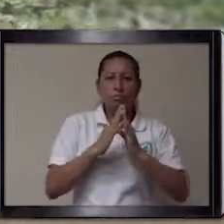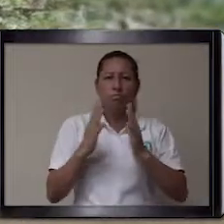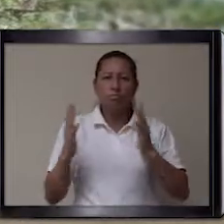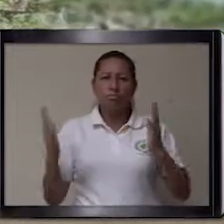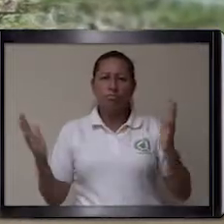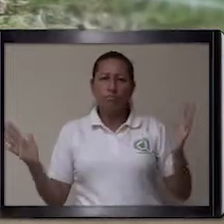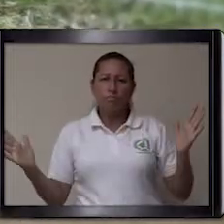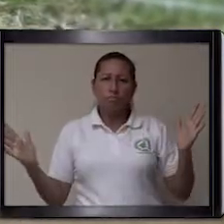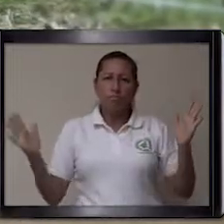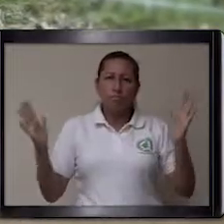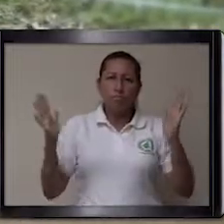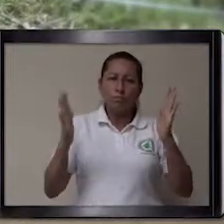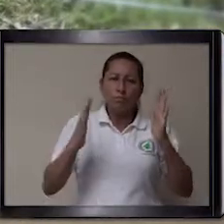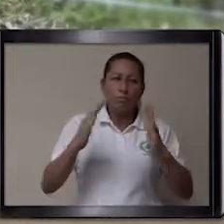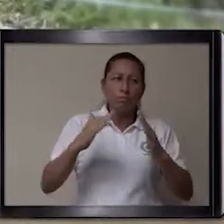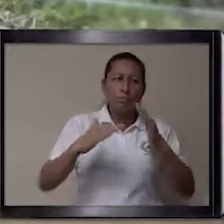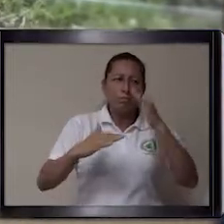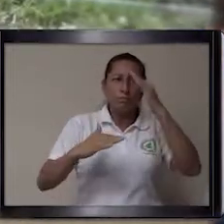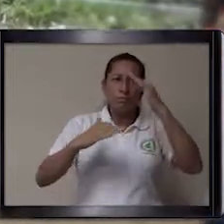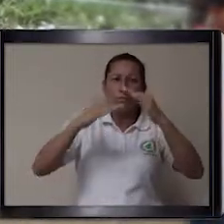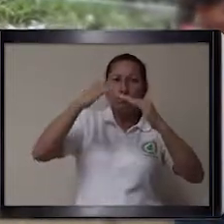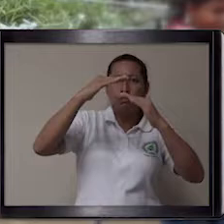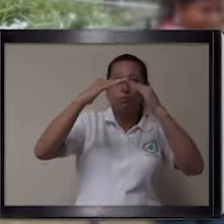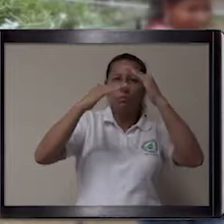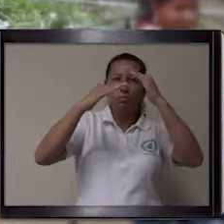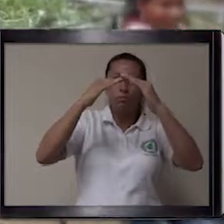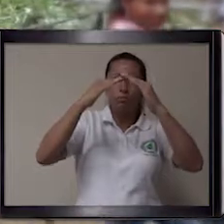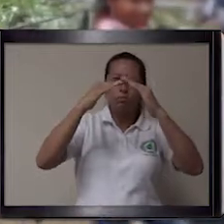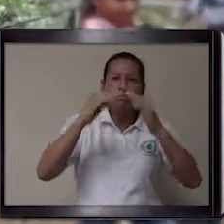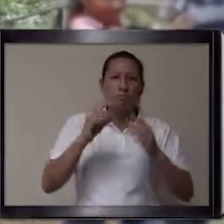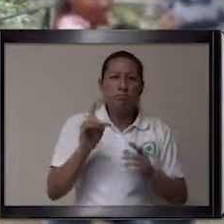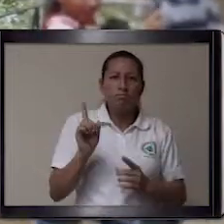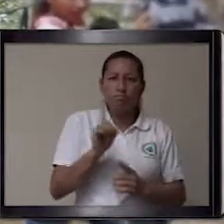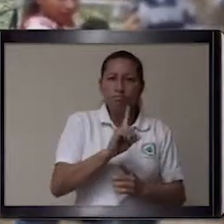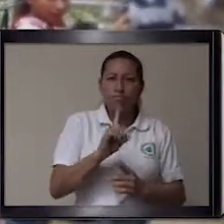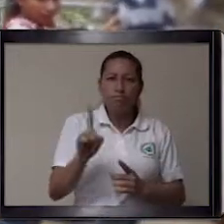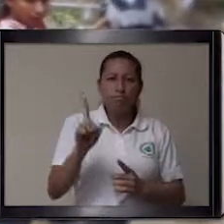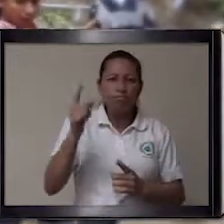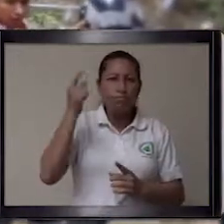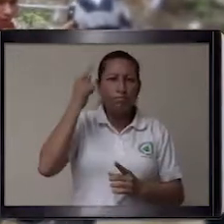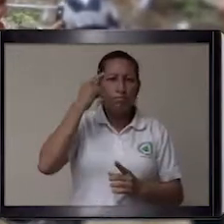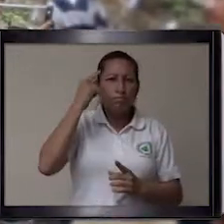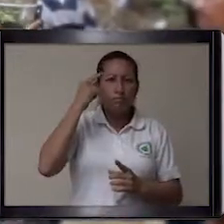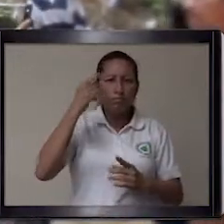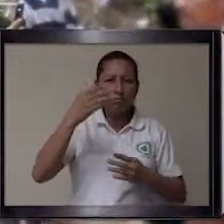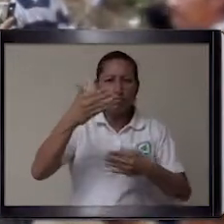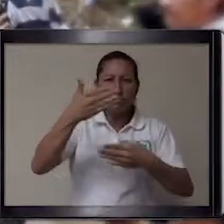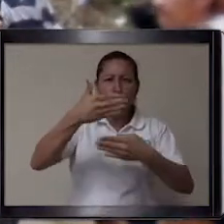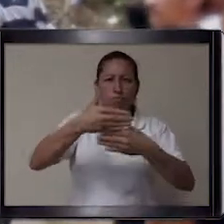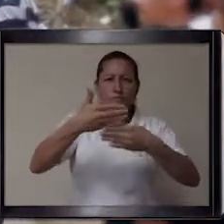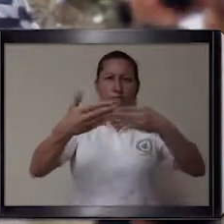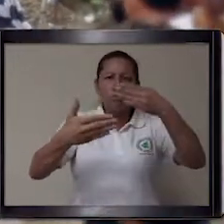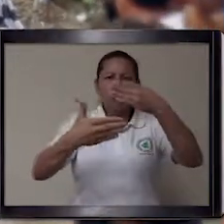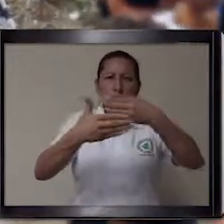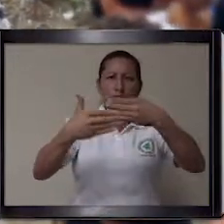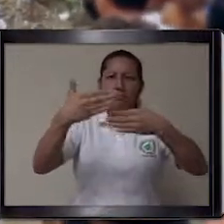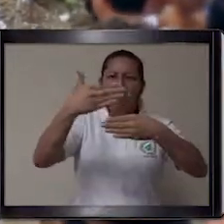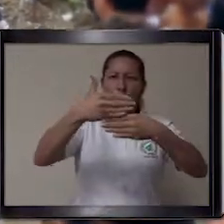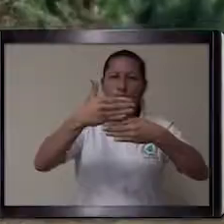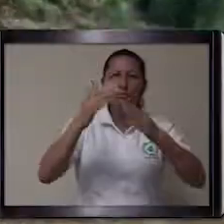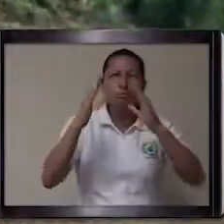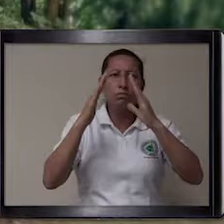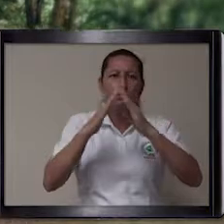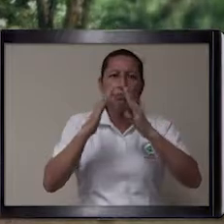debida planificación en el uso del terreno. Entonces, ¿qué es lo más importante? Voy a